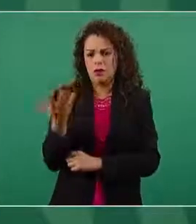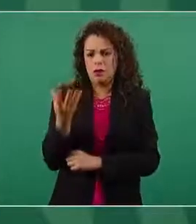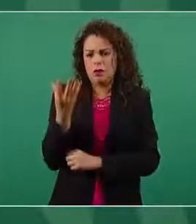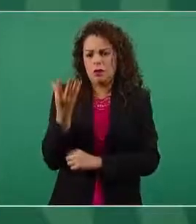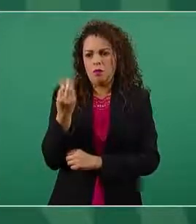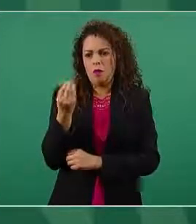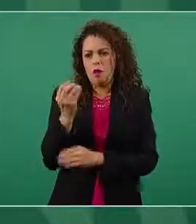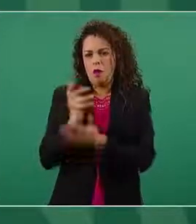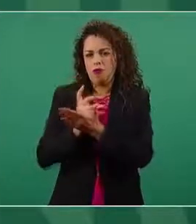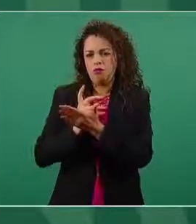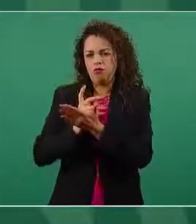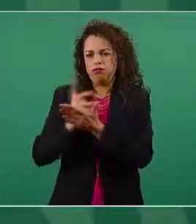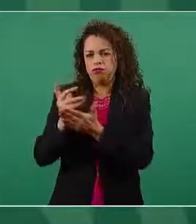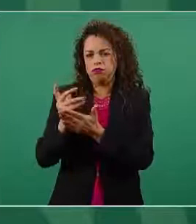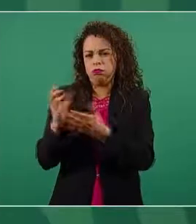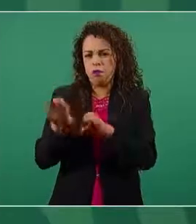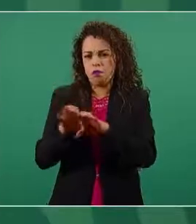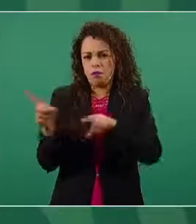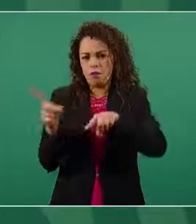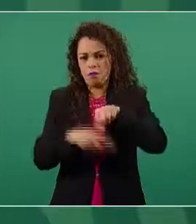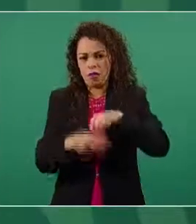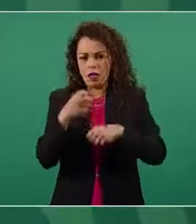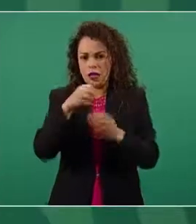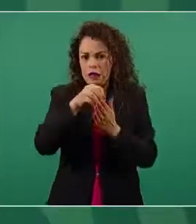el registro